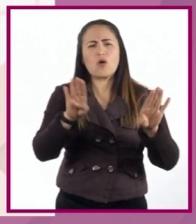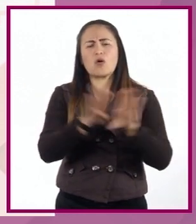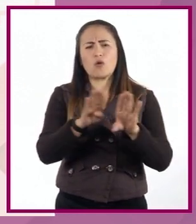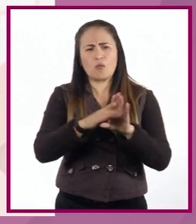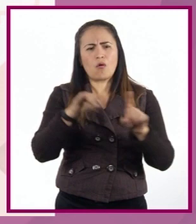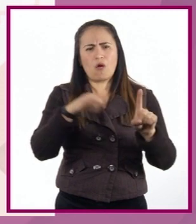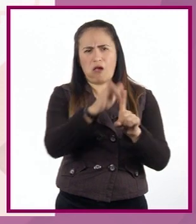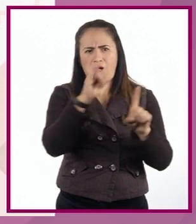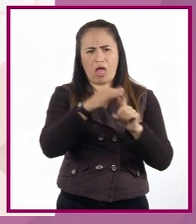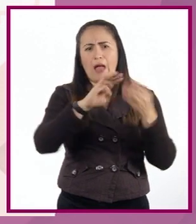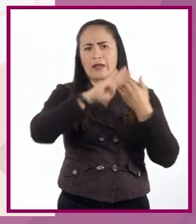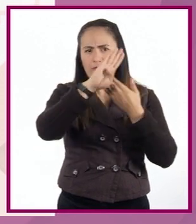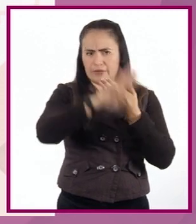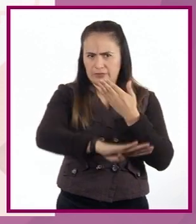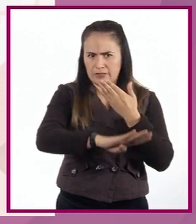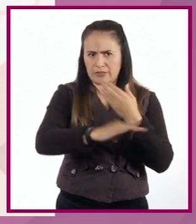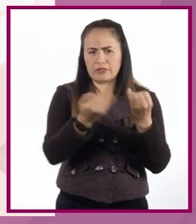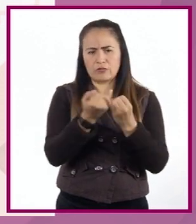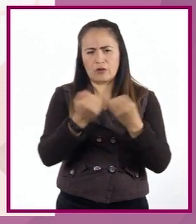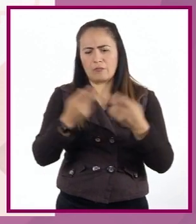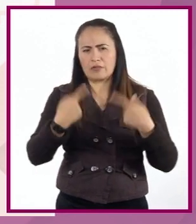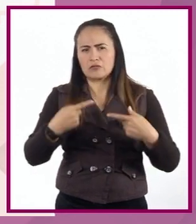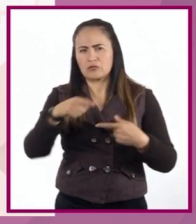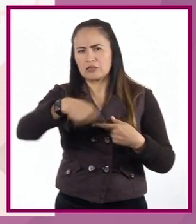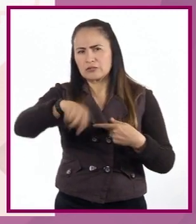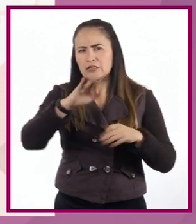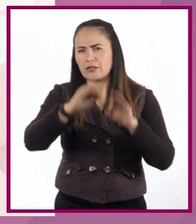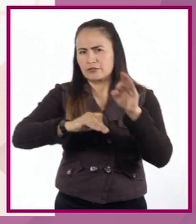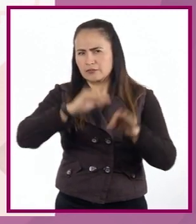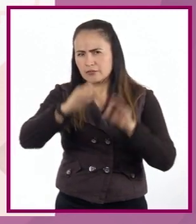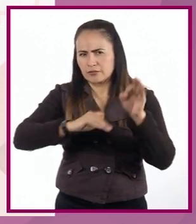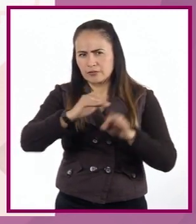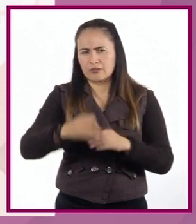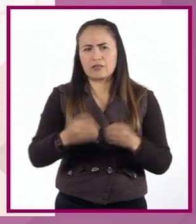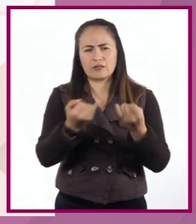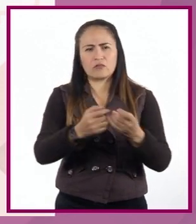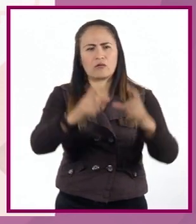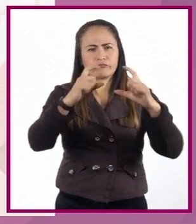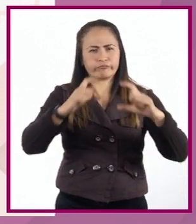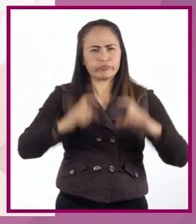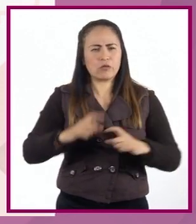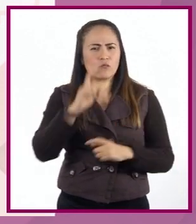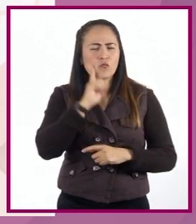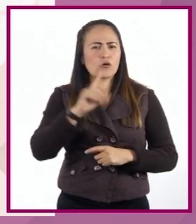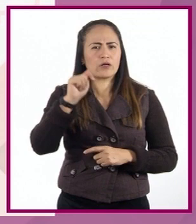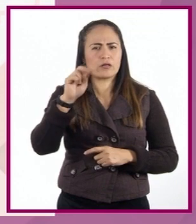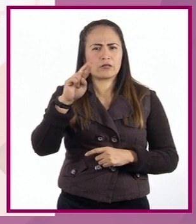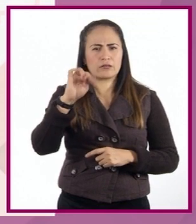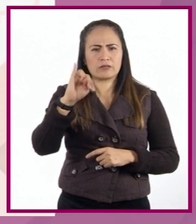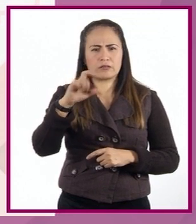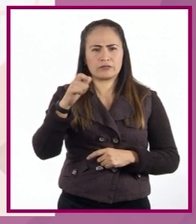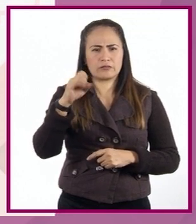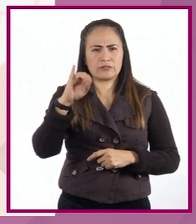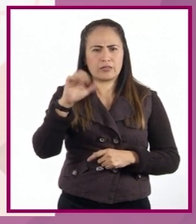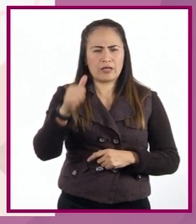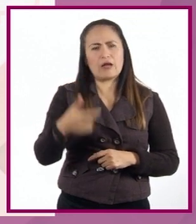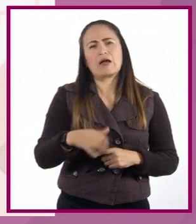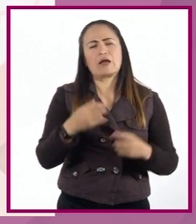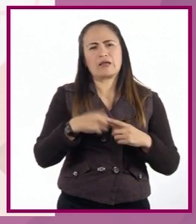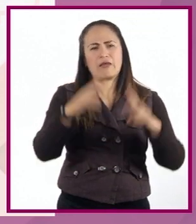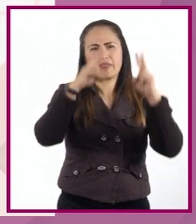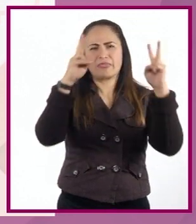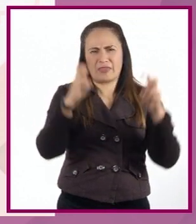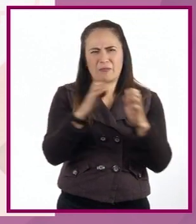bullying. En el tercer párrafo se menciona que Trixia Valle es autora del libro Sufro Bullying